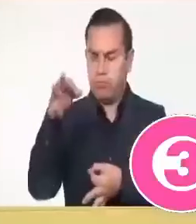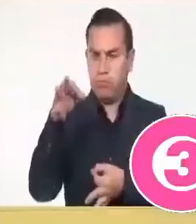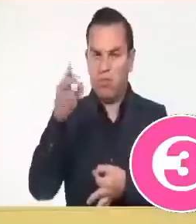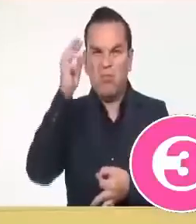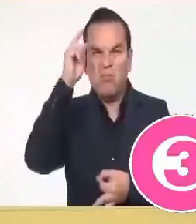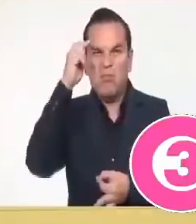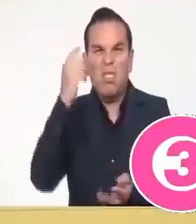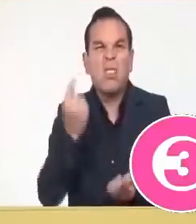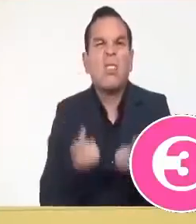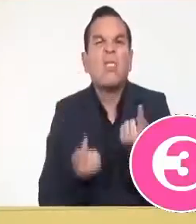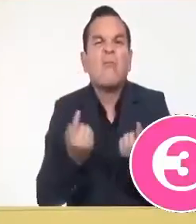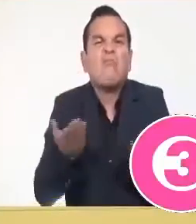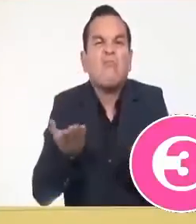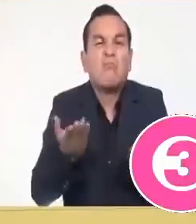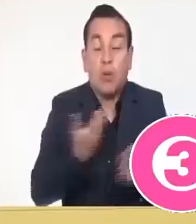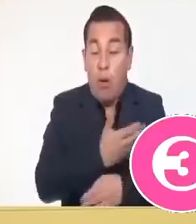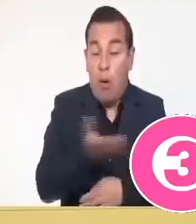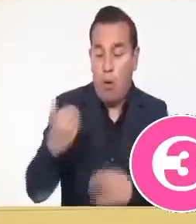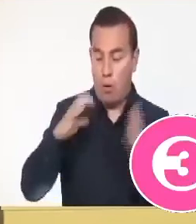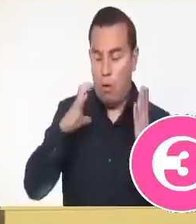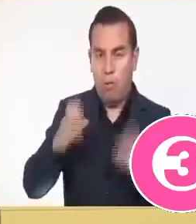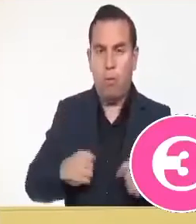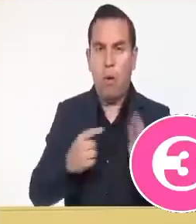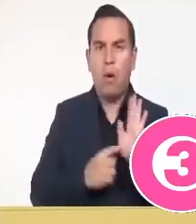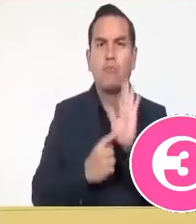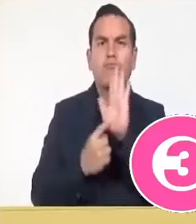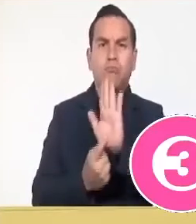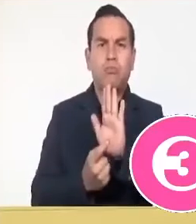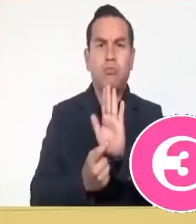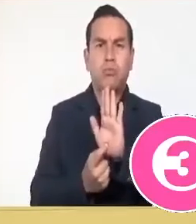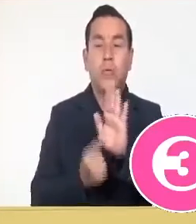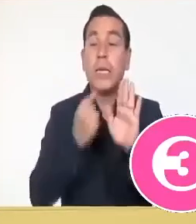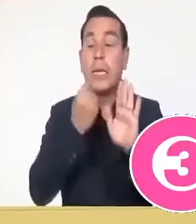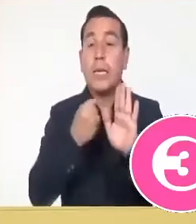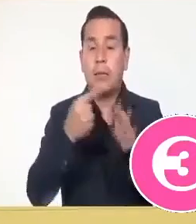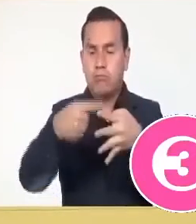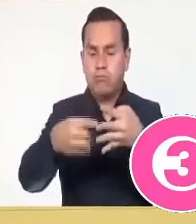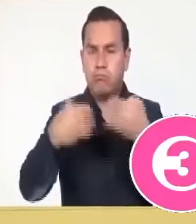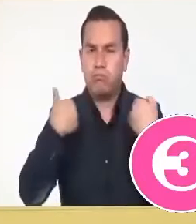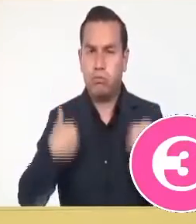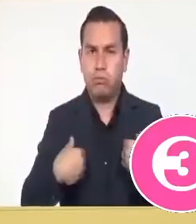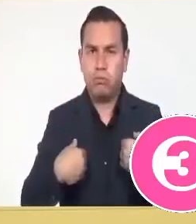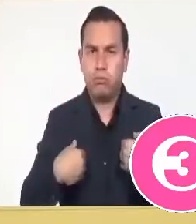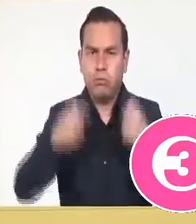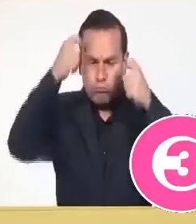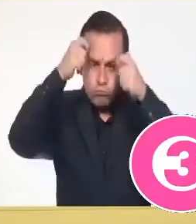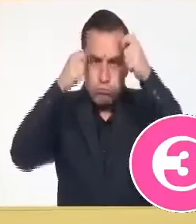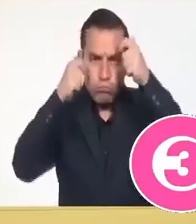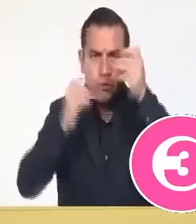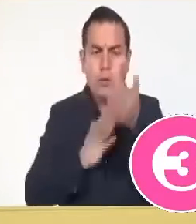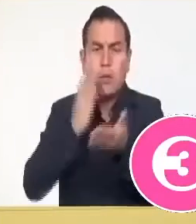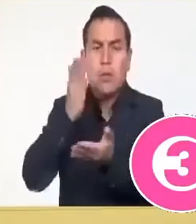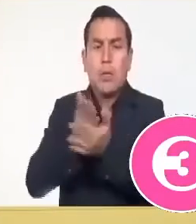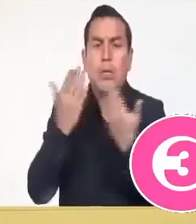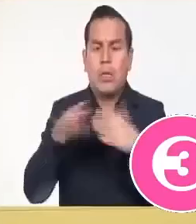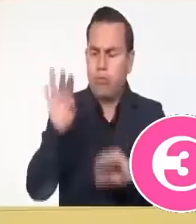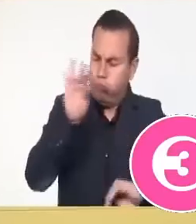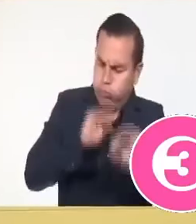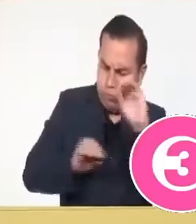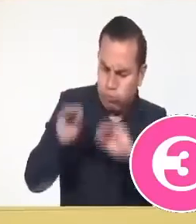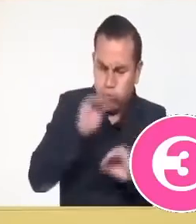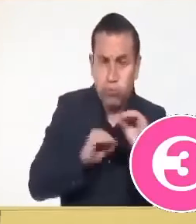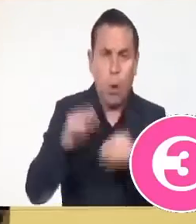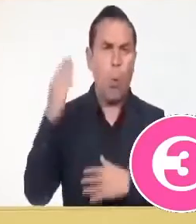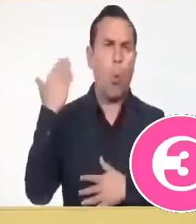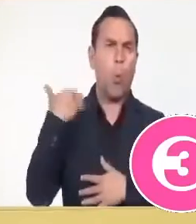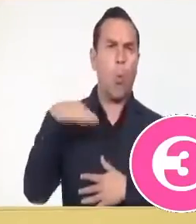que todos los estados están obligados a presentarle al consejo de derechos humanos y nosotros como procuraduría hemos hecho ya tenemos experiencia para